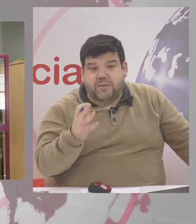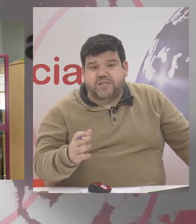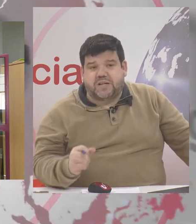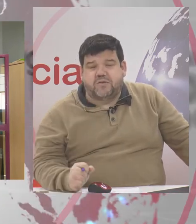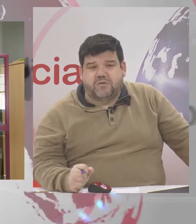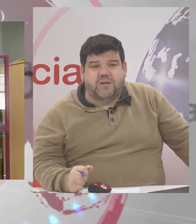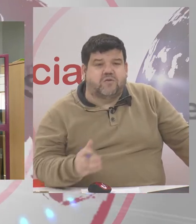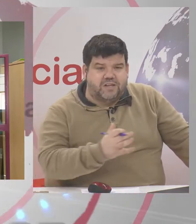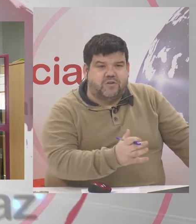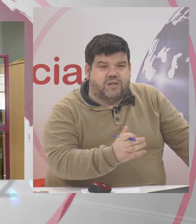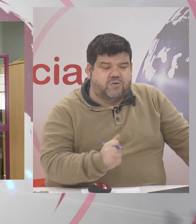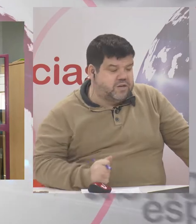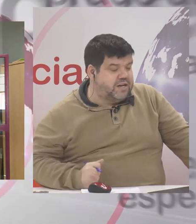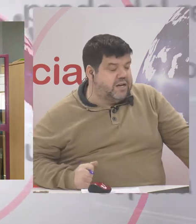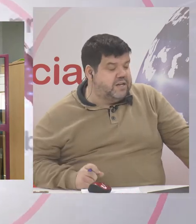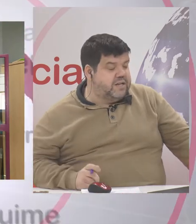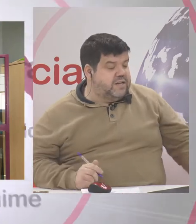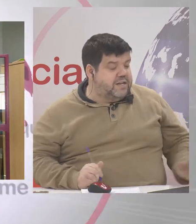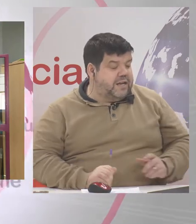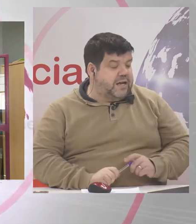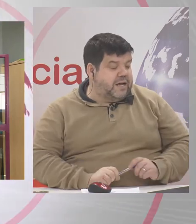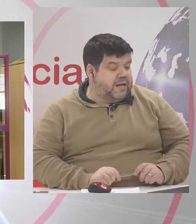el gabinete de prensa del Ayuntamiento de Arco, es quien nos da a conocer